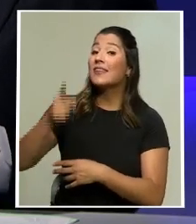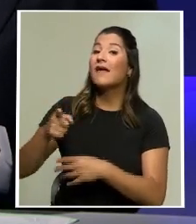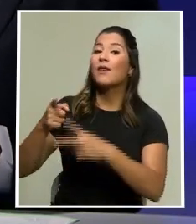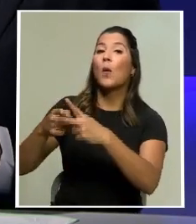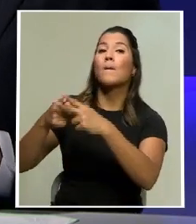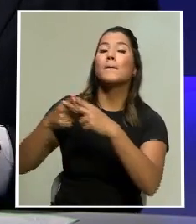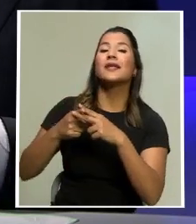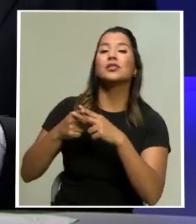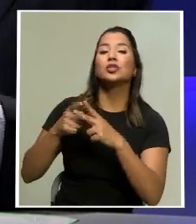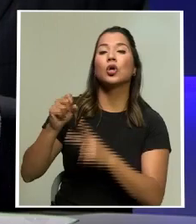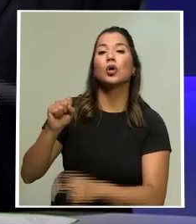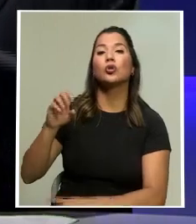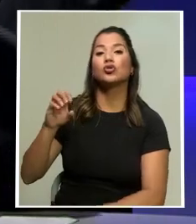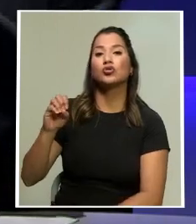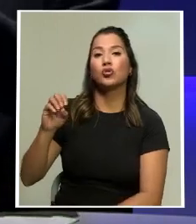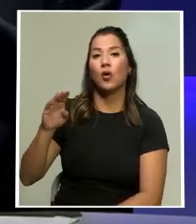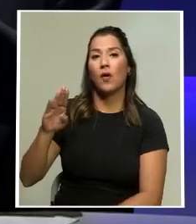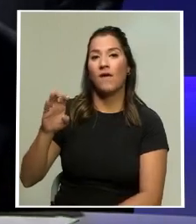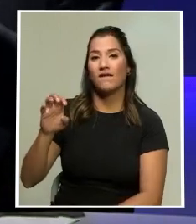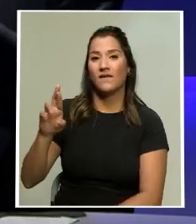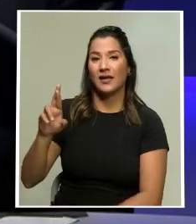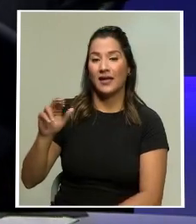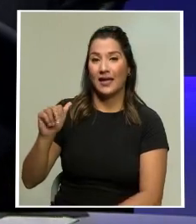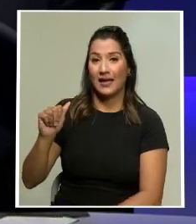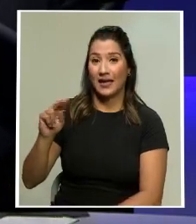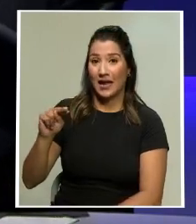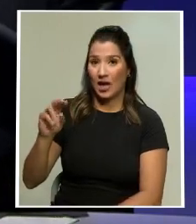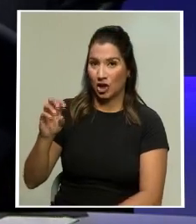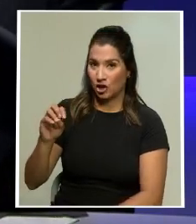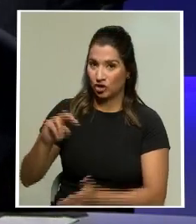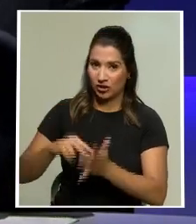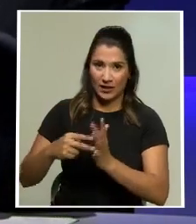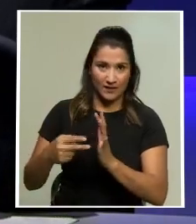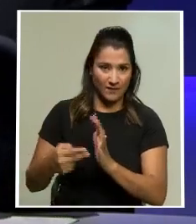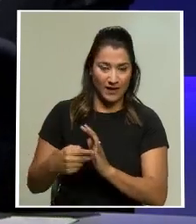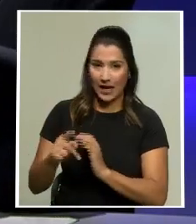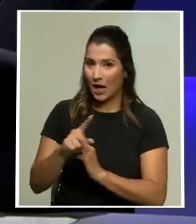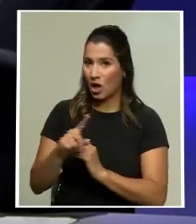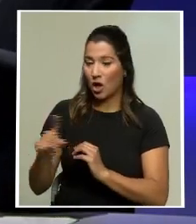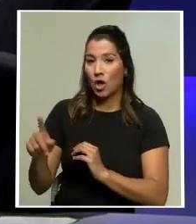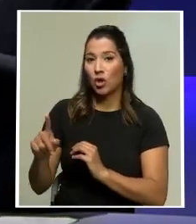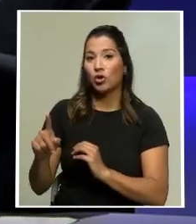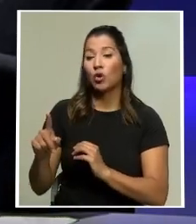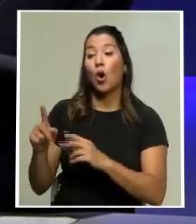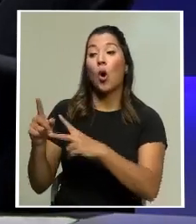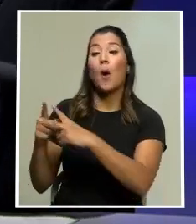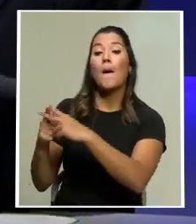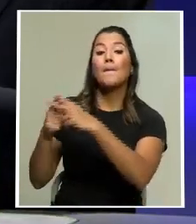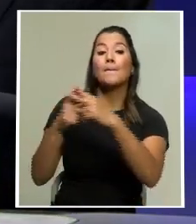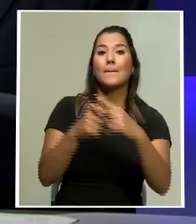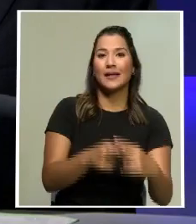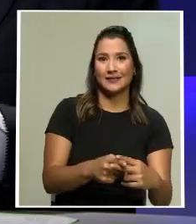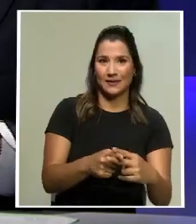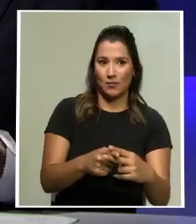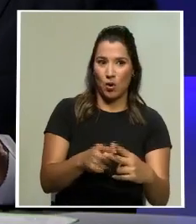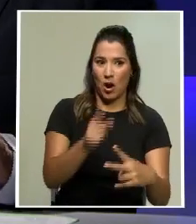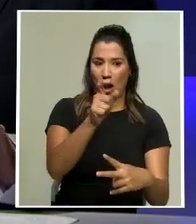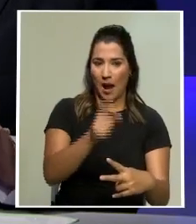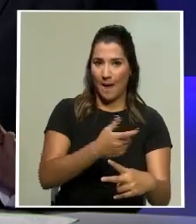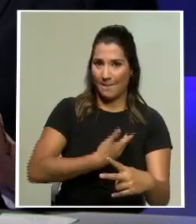de manera que no sea una deuda con ese presidente. No, del sino país, un empréstito. De país. Y por eso es que